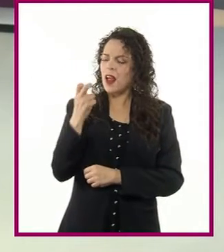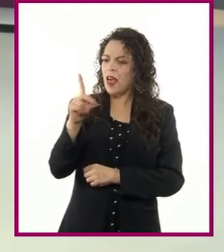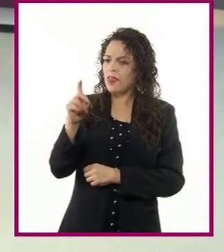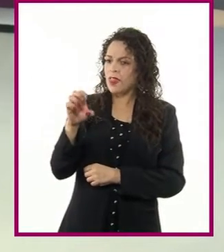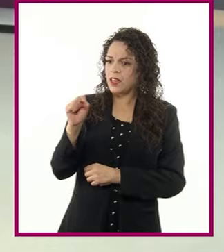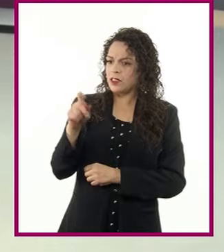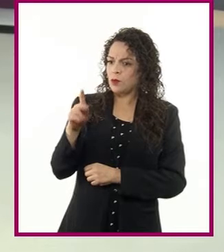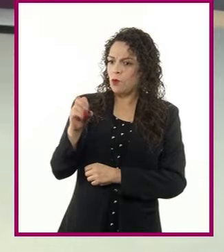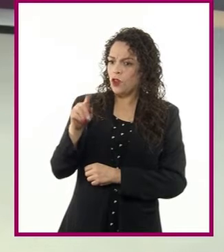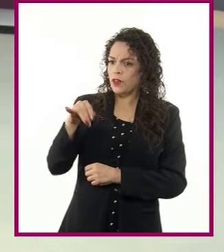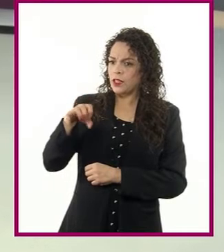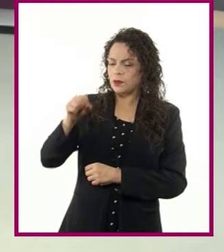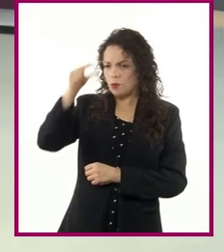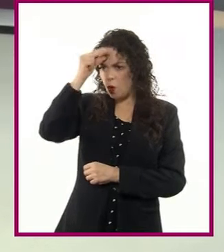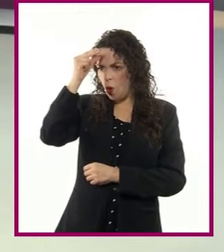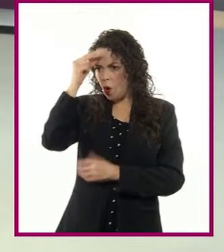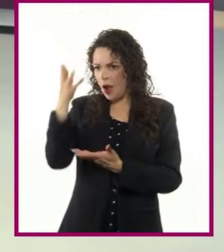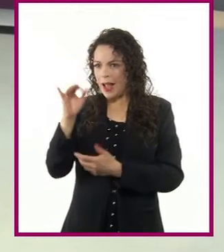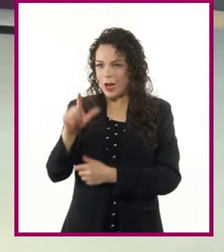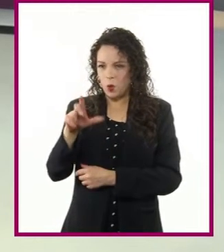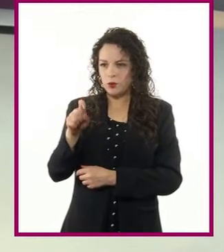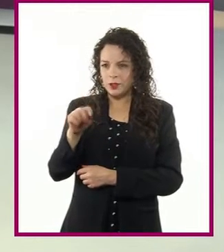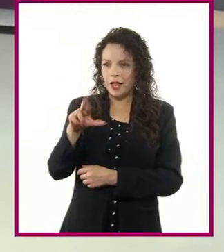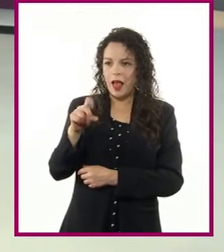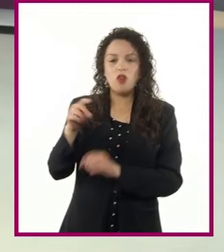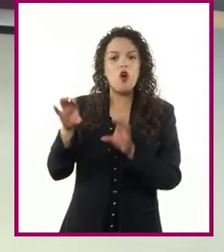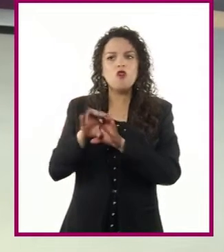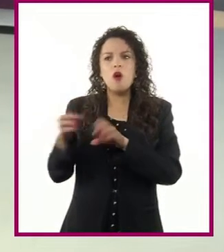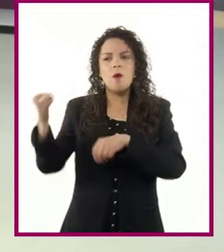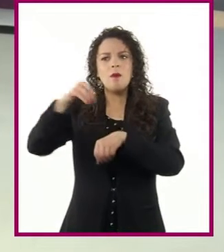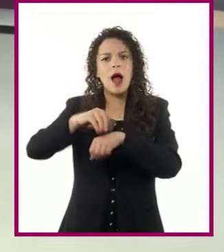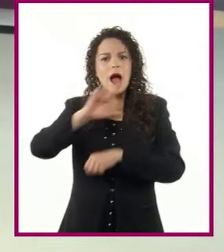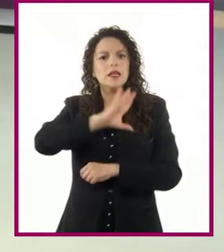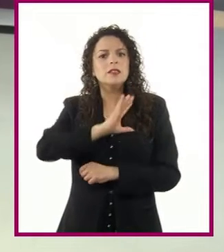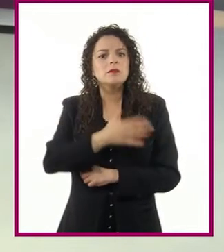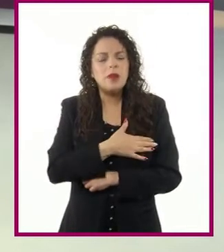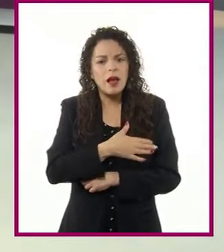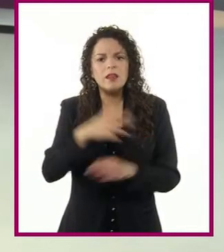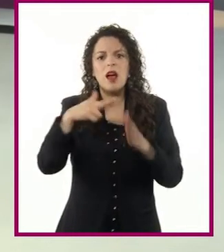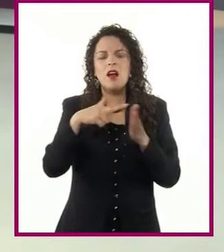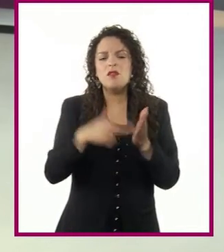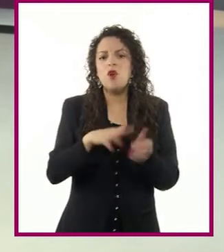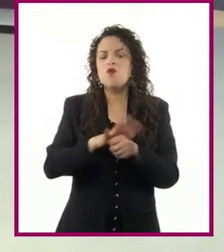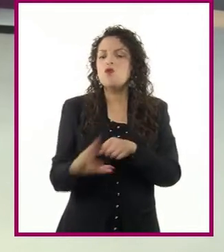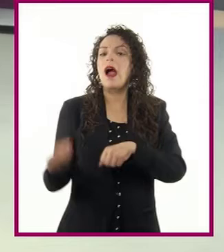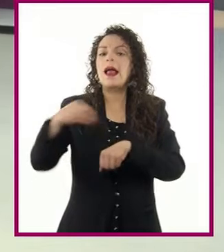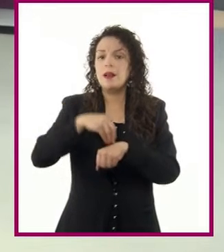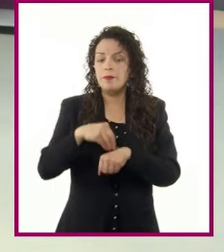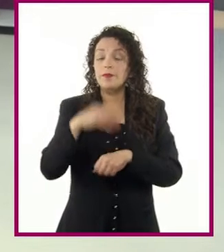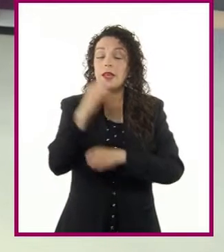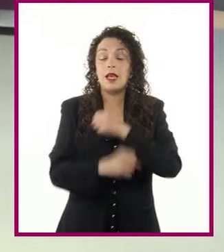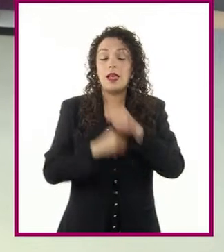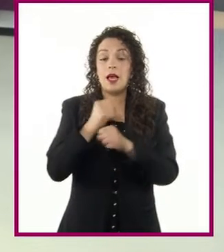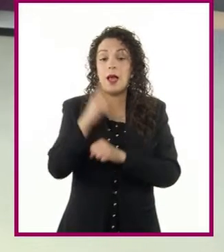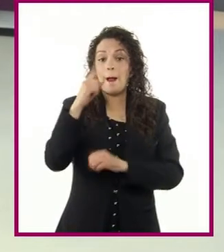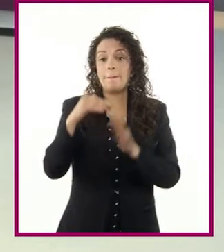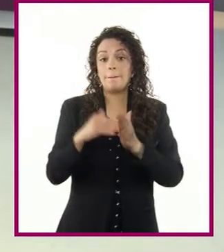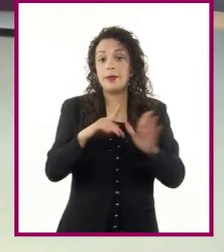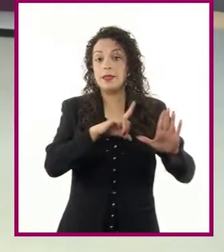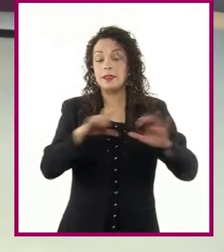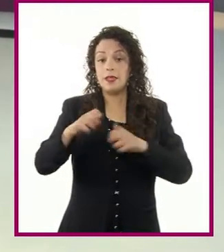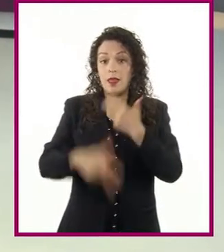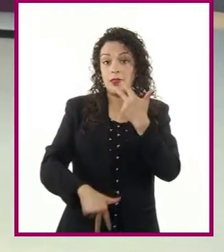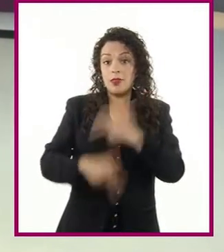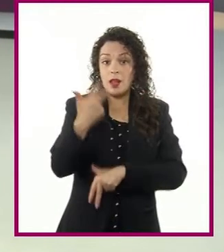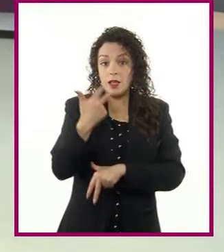ilustrado en España? ¿Qué reformas se implantaron en ese reino? Hacia el año 1713, y tras